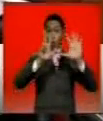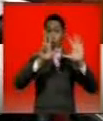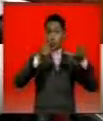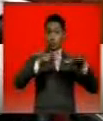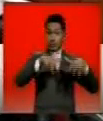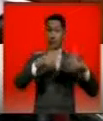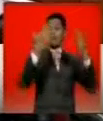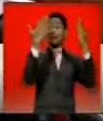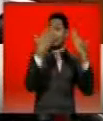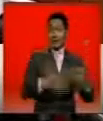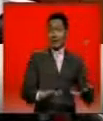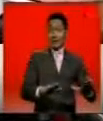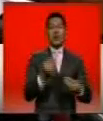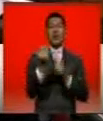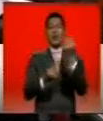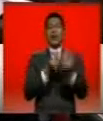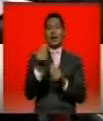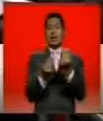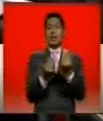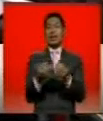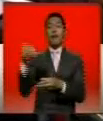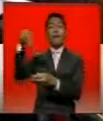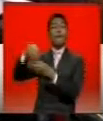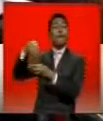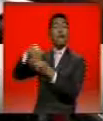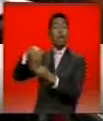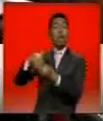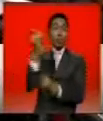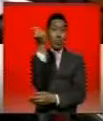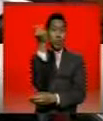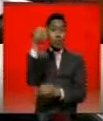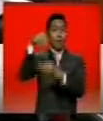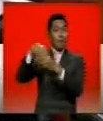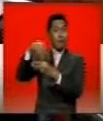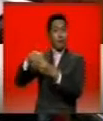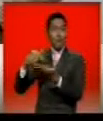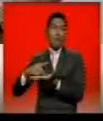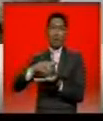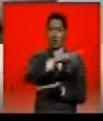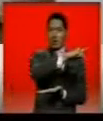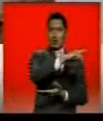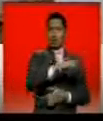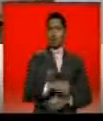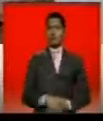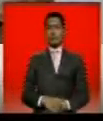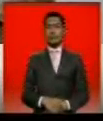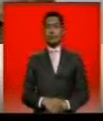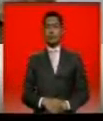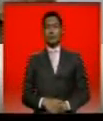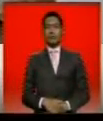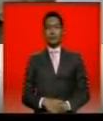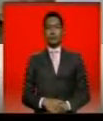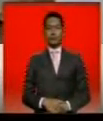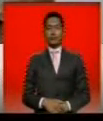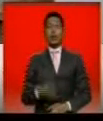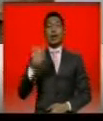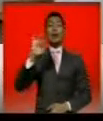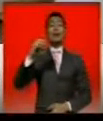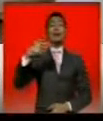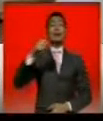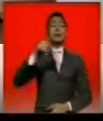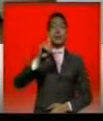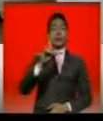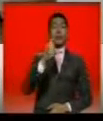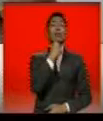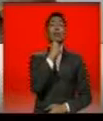pagarle el fondo de cesantía que lo tenía acumulado. Richard Espinosa fue enfático al aclarar que